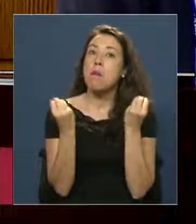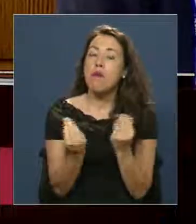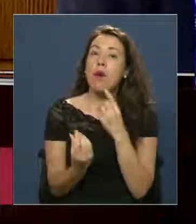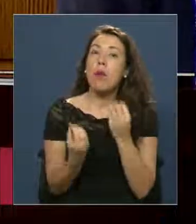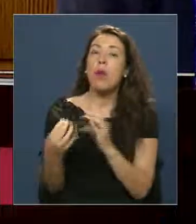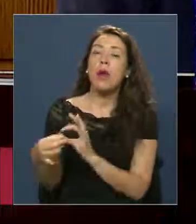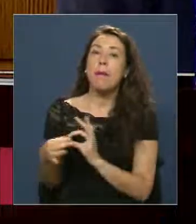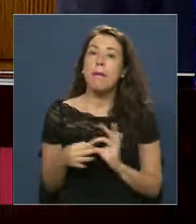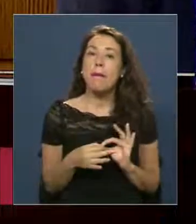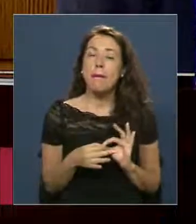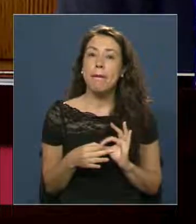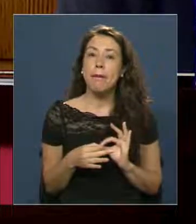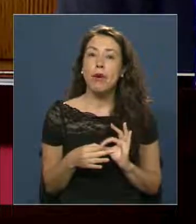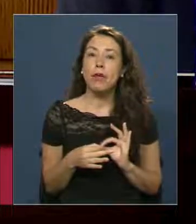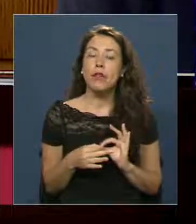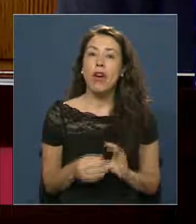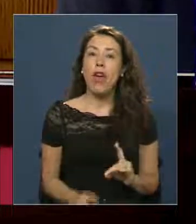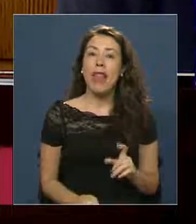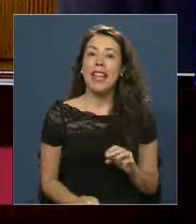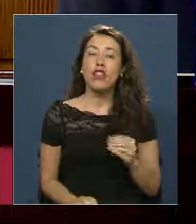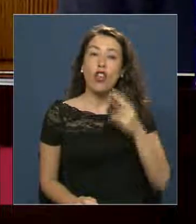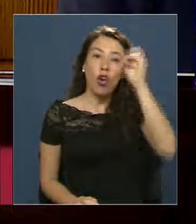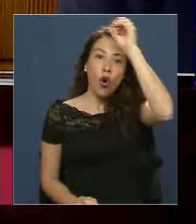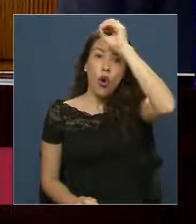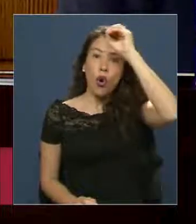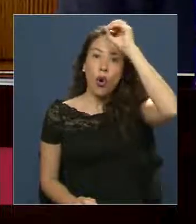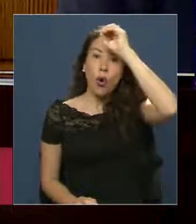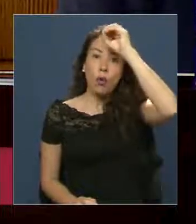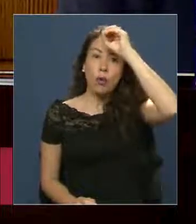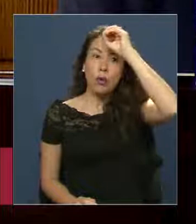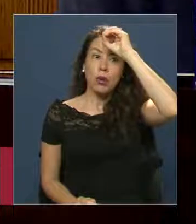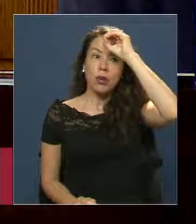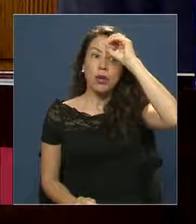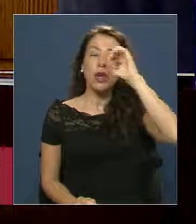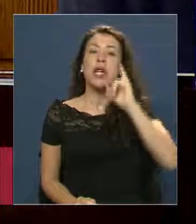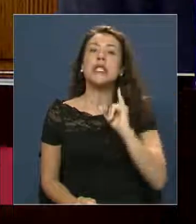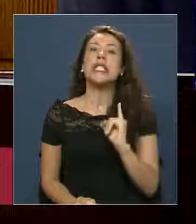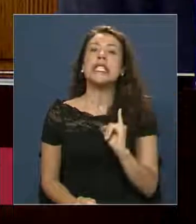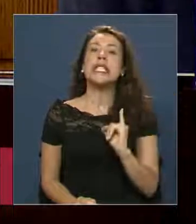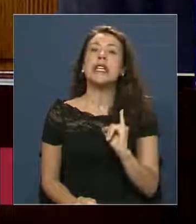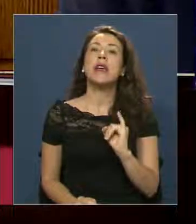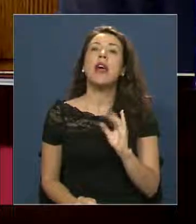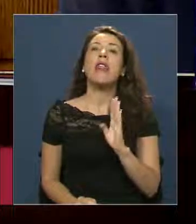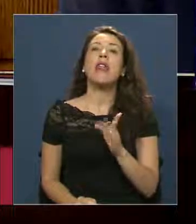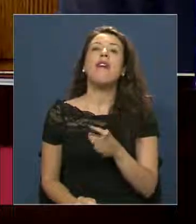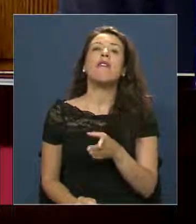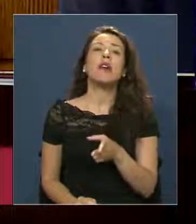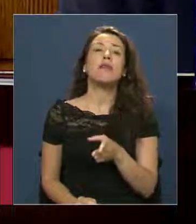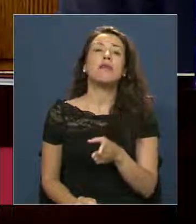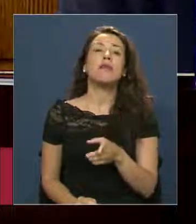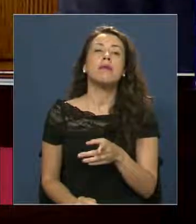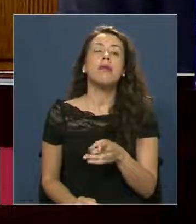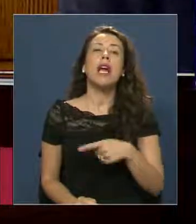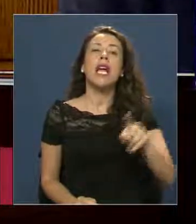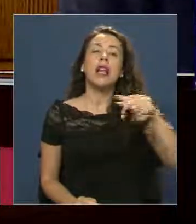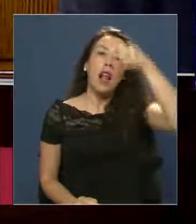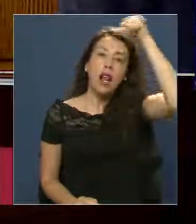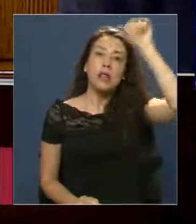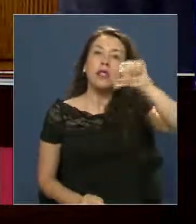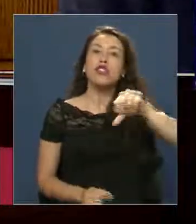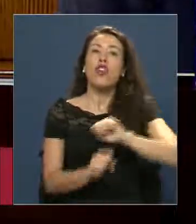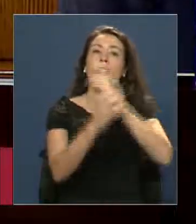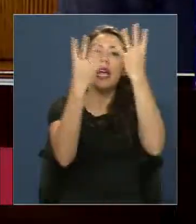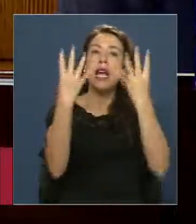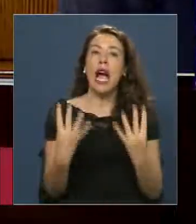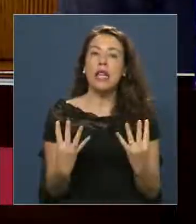qué en un delito de opinión tiene que concurrir también entonces con el ámbito penal de